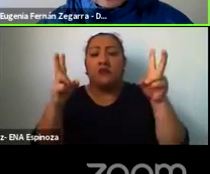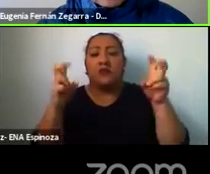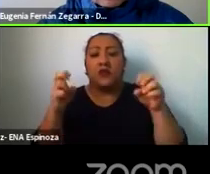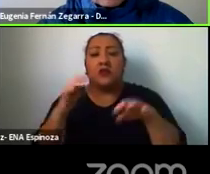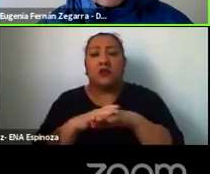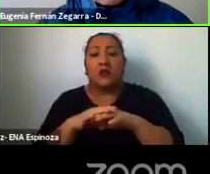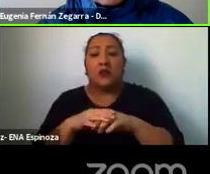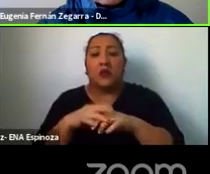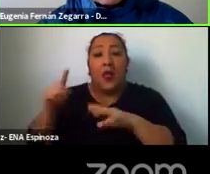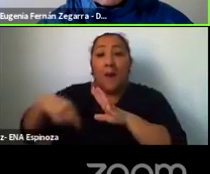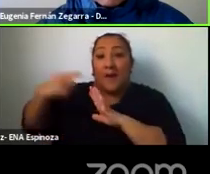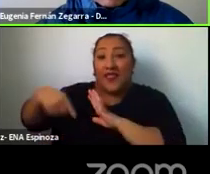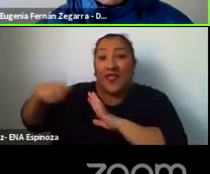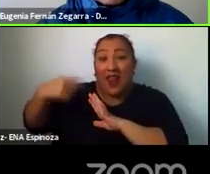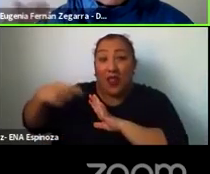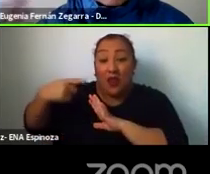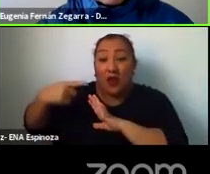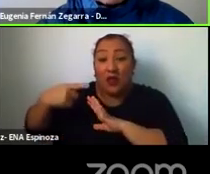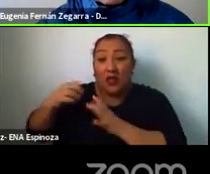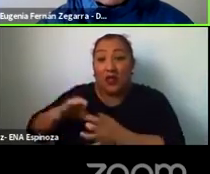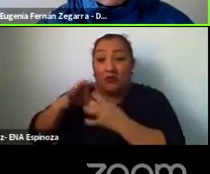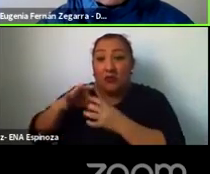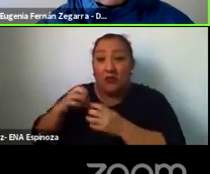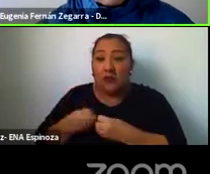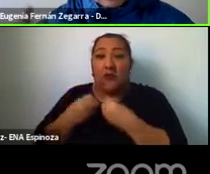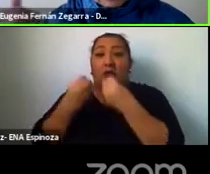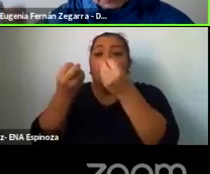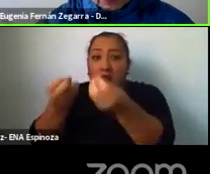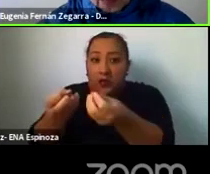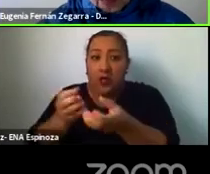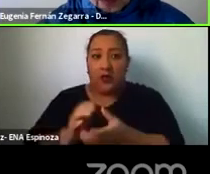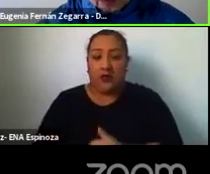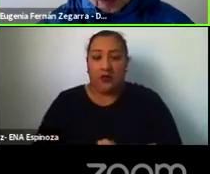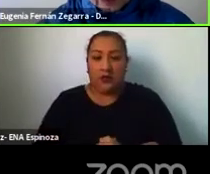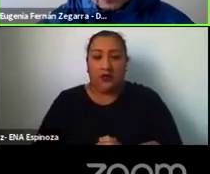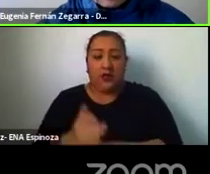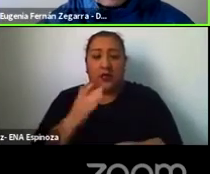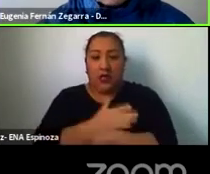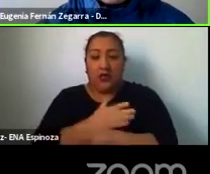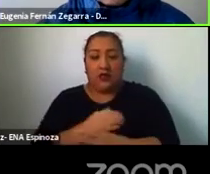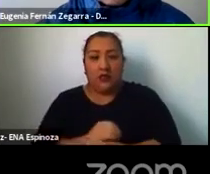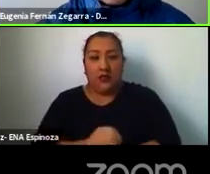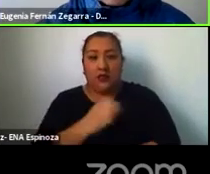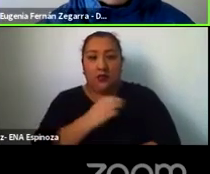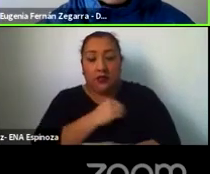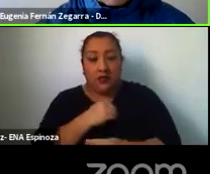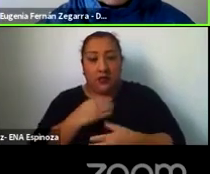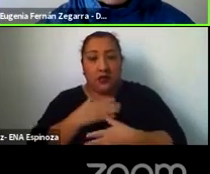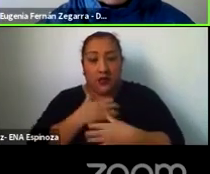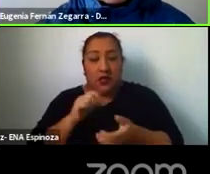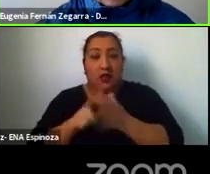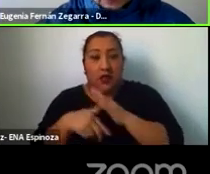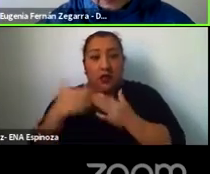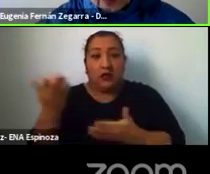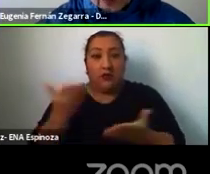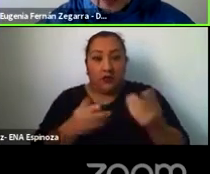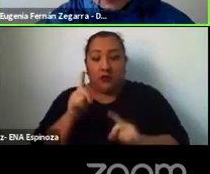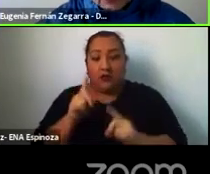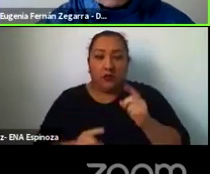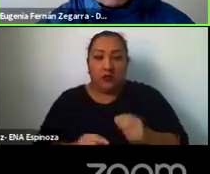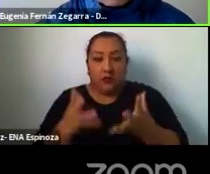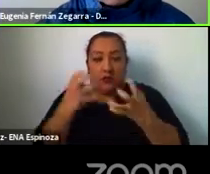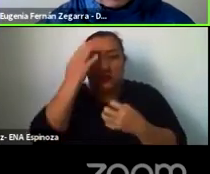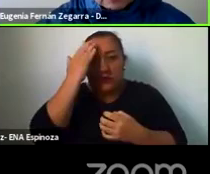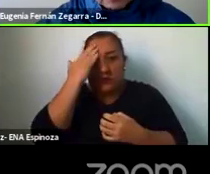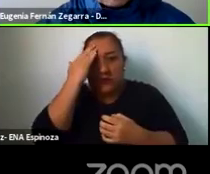ventiladores mecánicos que han sido primero remitidos, entiendo, al Ministerio de Salud y luego han recibido unos. Quieren saber